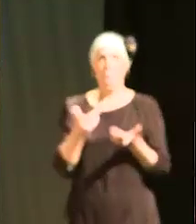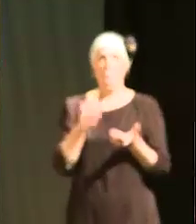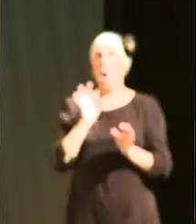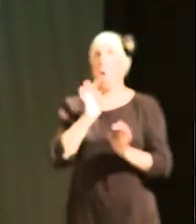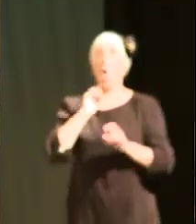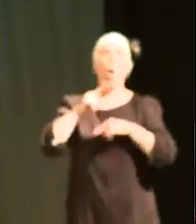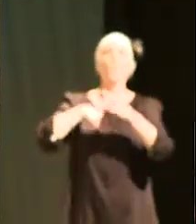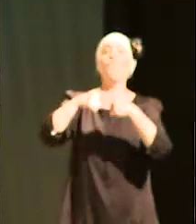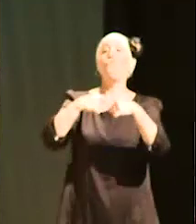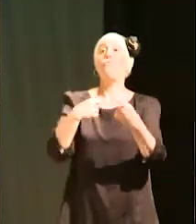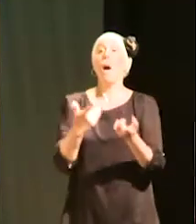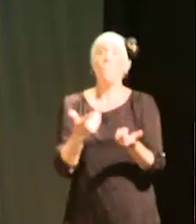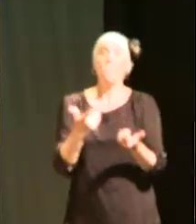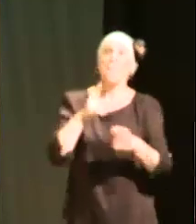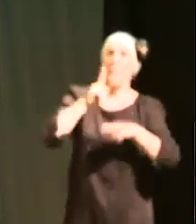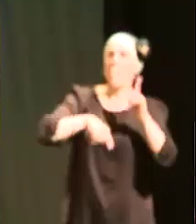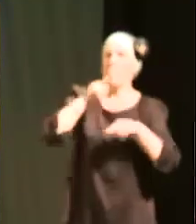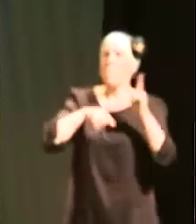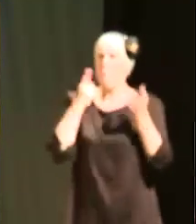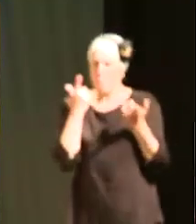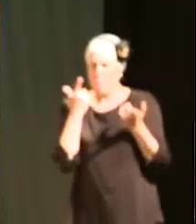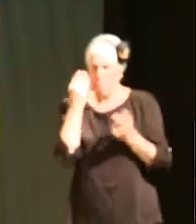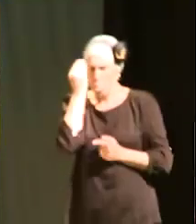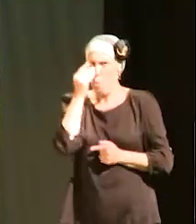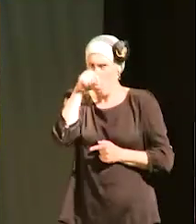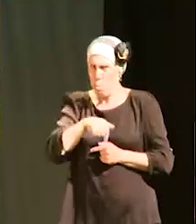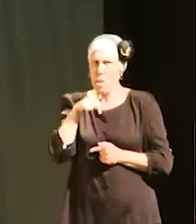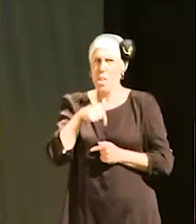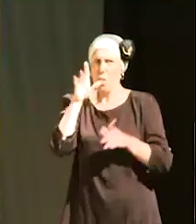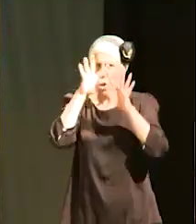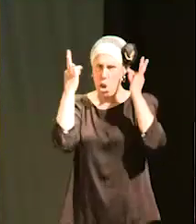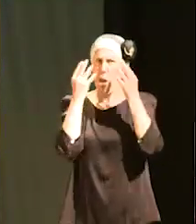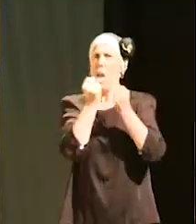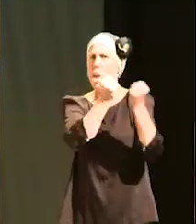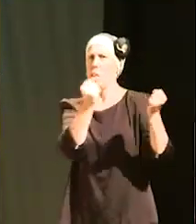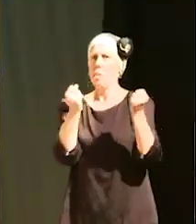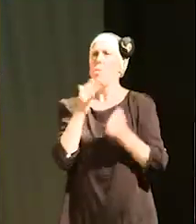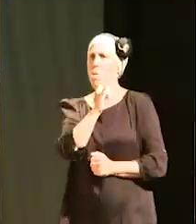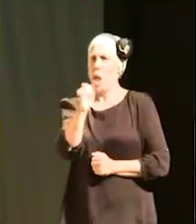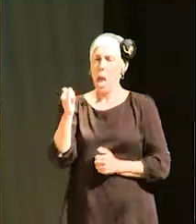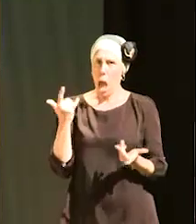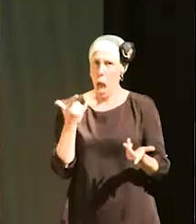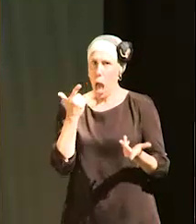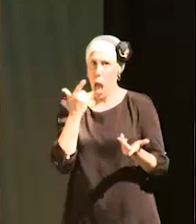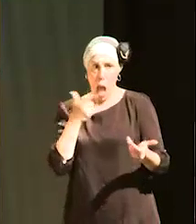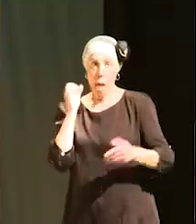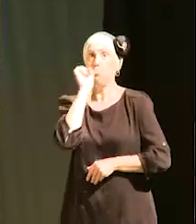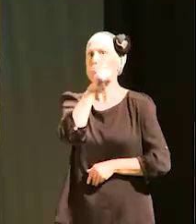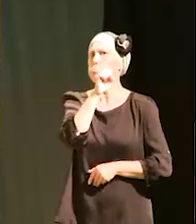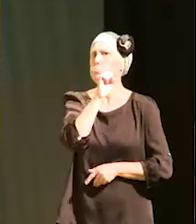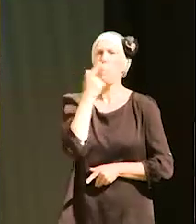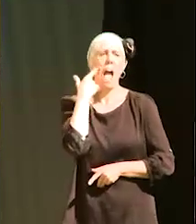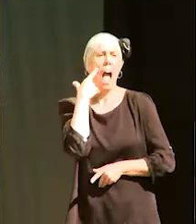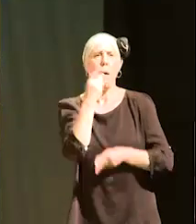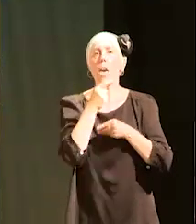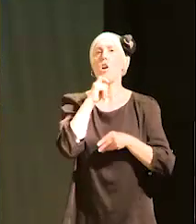dependiendo del tema creo que siempre habrá alguna institución y demás pedirles a ellos con suavidad que busquen en